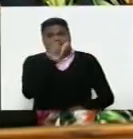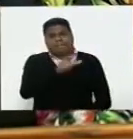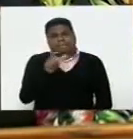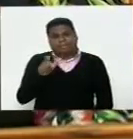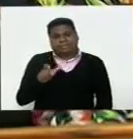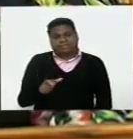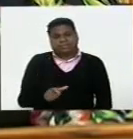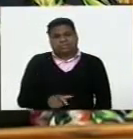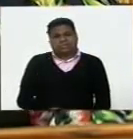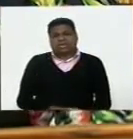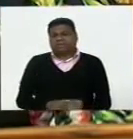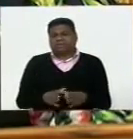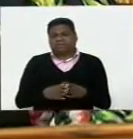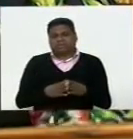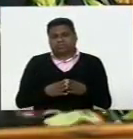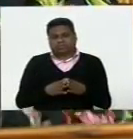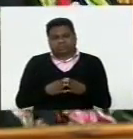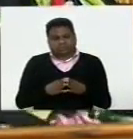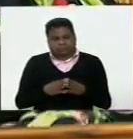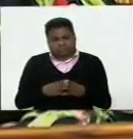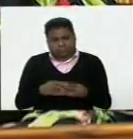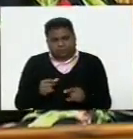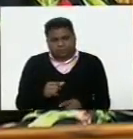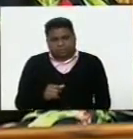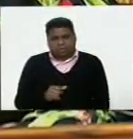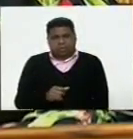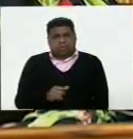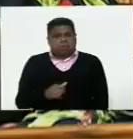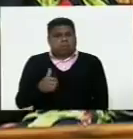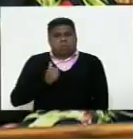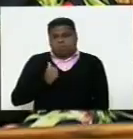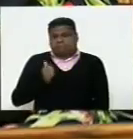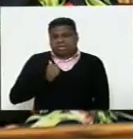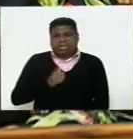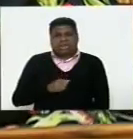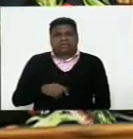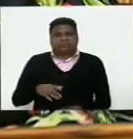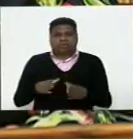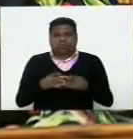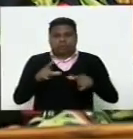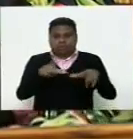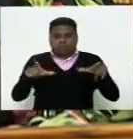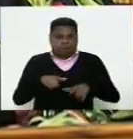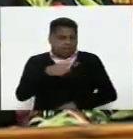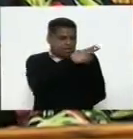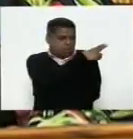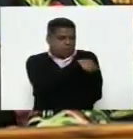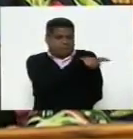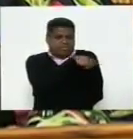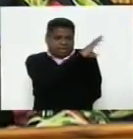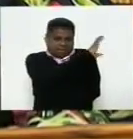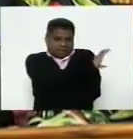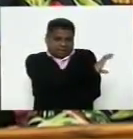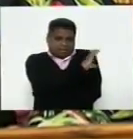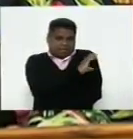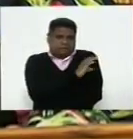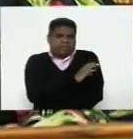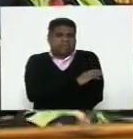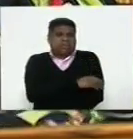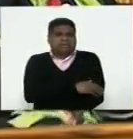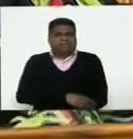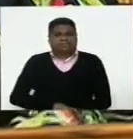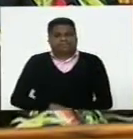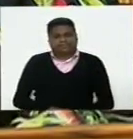de naturaleza pública o privada y los centros de salud públicos y privados que atiendan mujeres